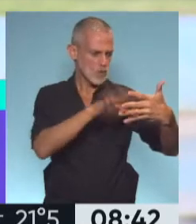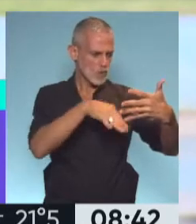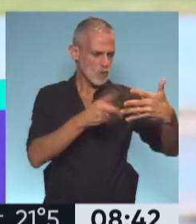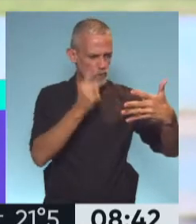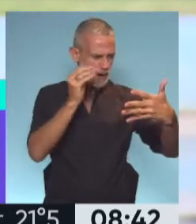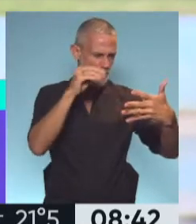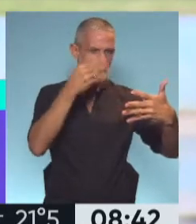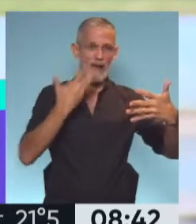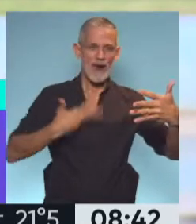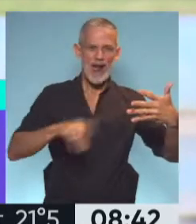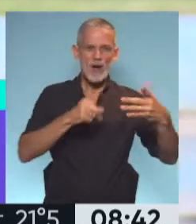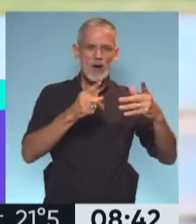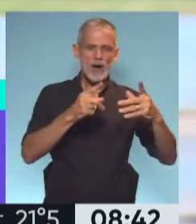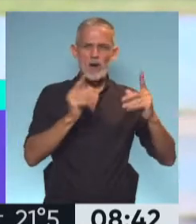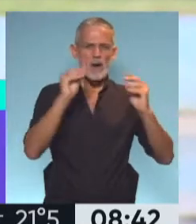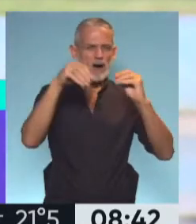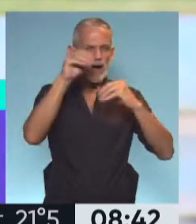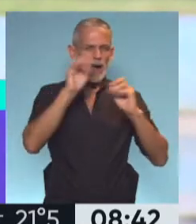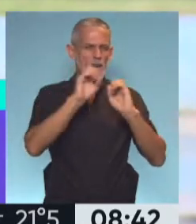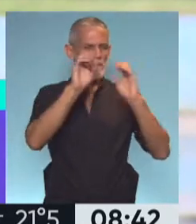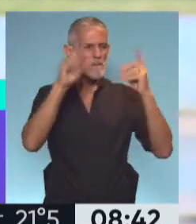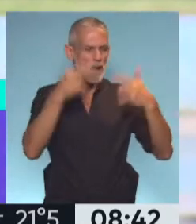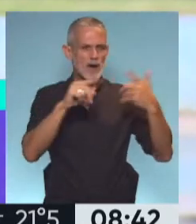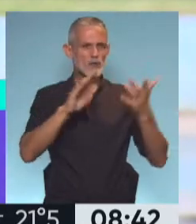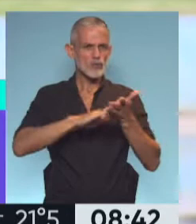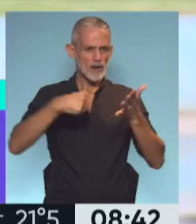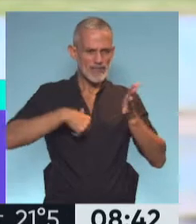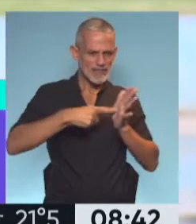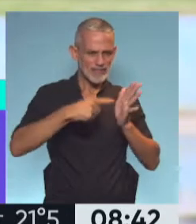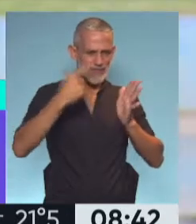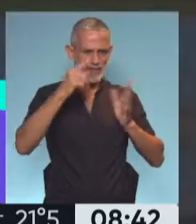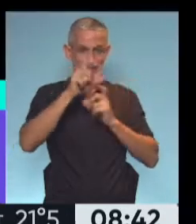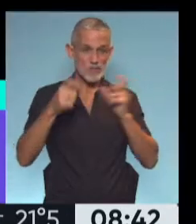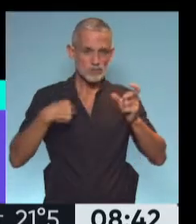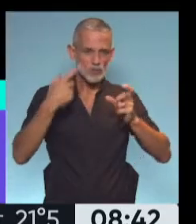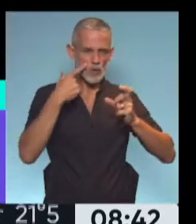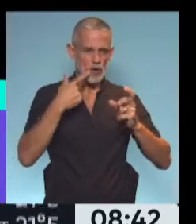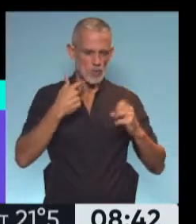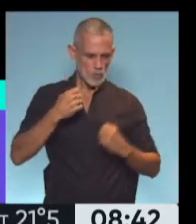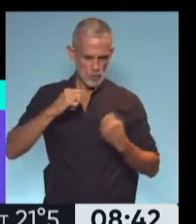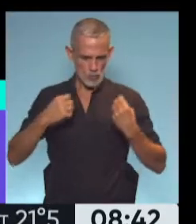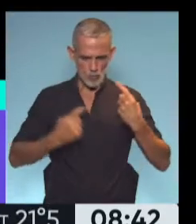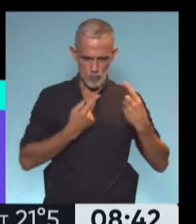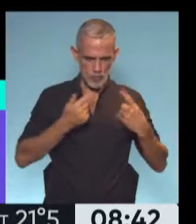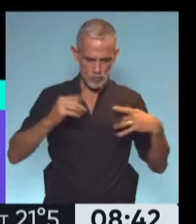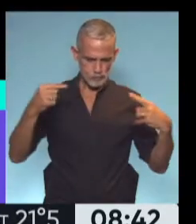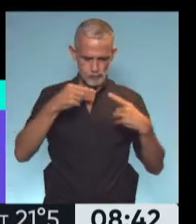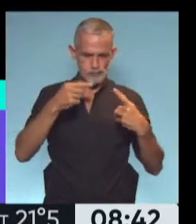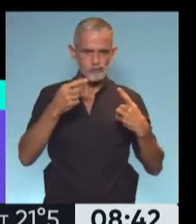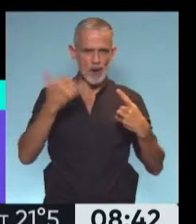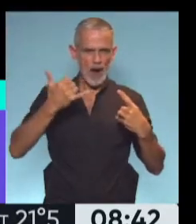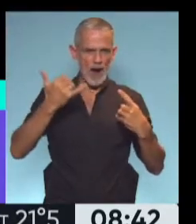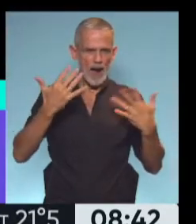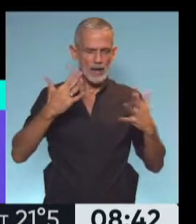habla de cuestiones dorsales de la identidad del hombre, de estas fuerzas que nos acechan y nos interceptan en cualquier